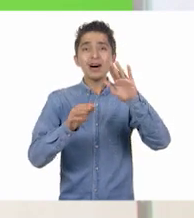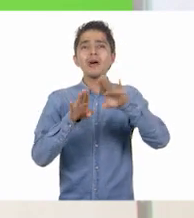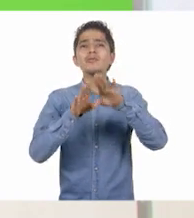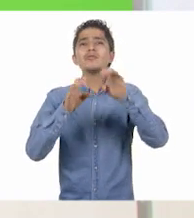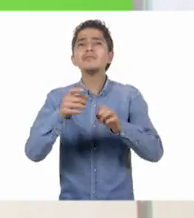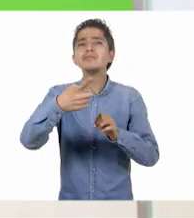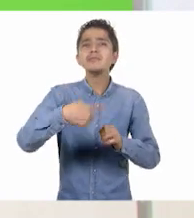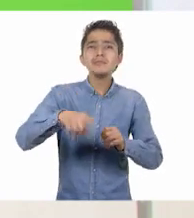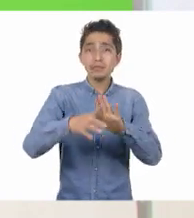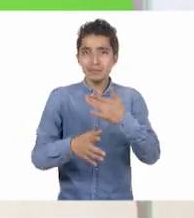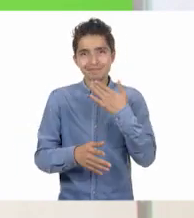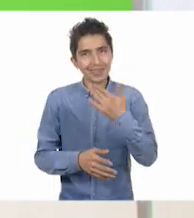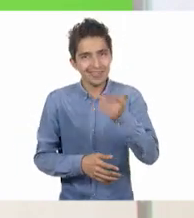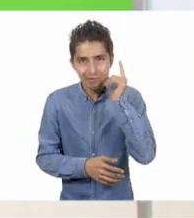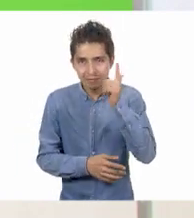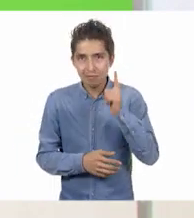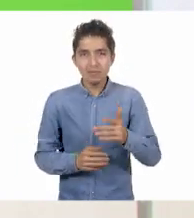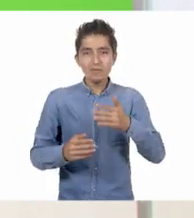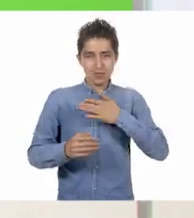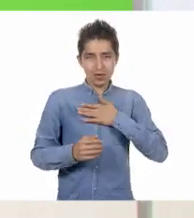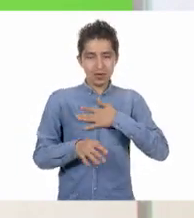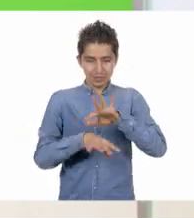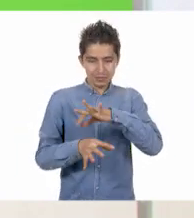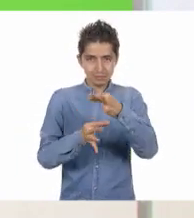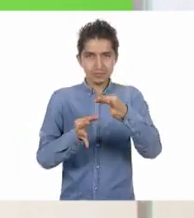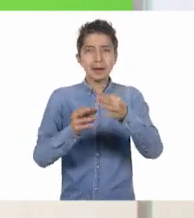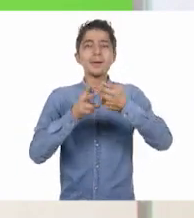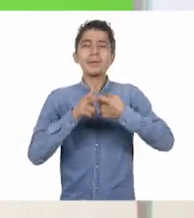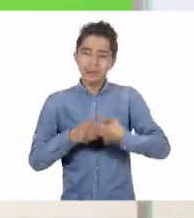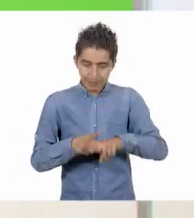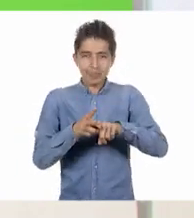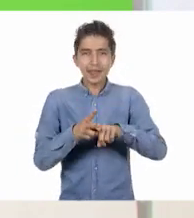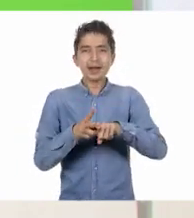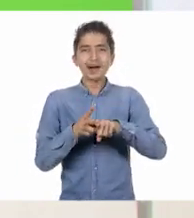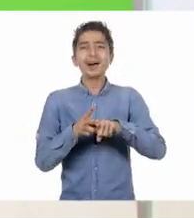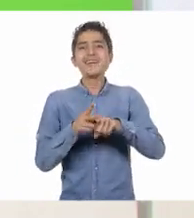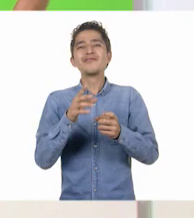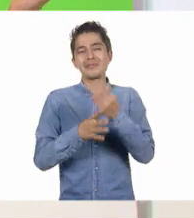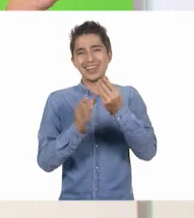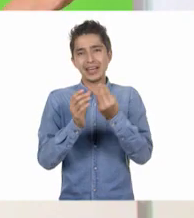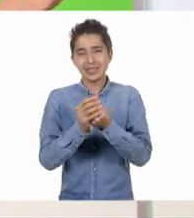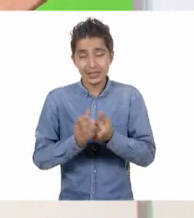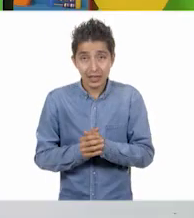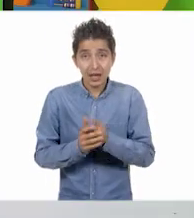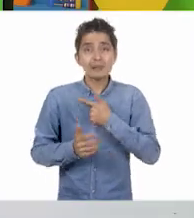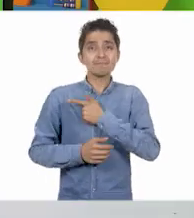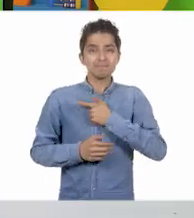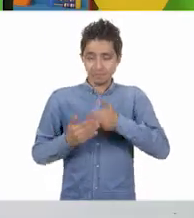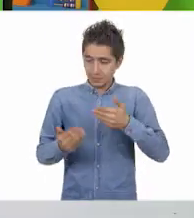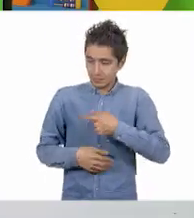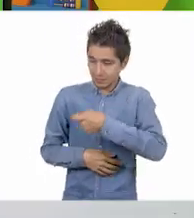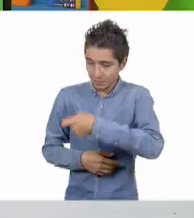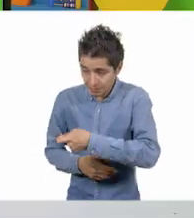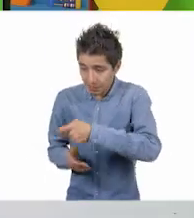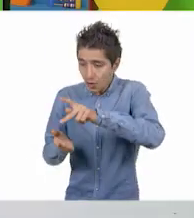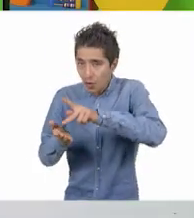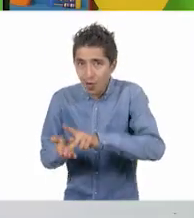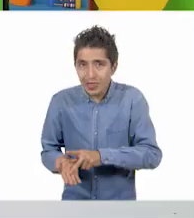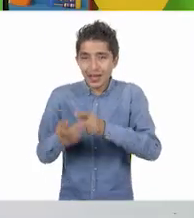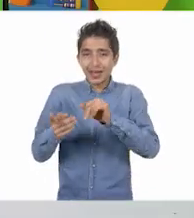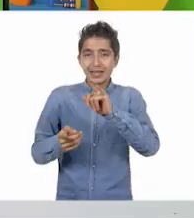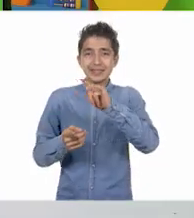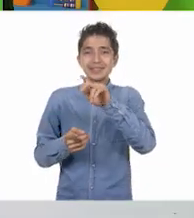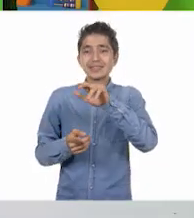están? Espero que muy bien. Yo ya estoy lista para empezar un nuevo programa. Y me da mucho gusto saludar nuevamente a